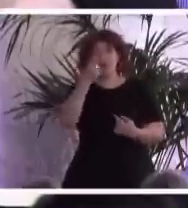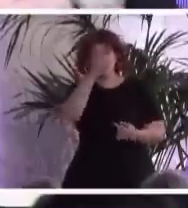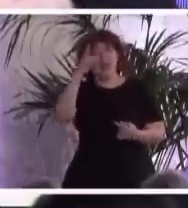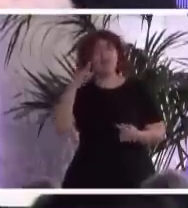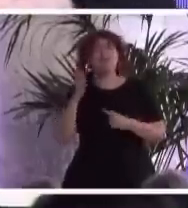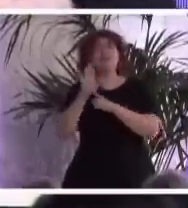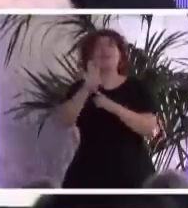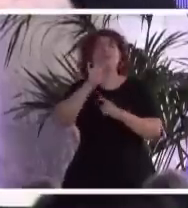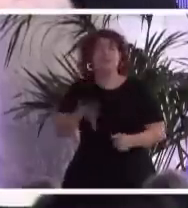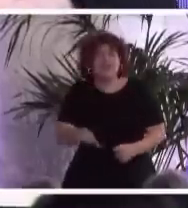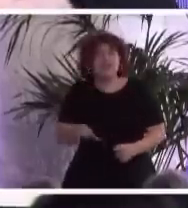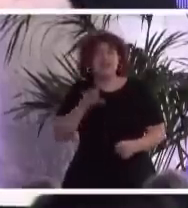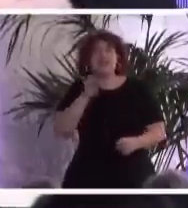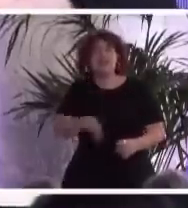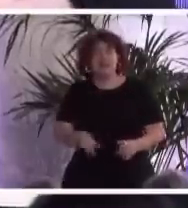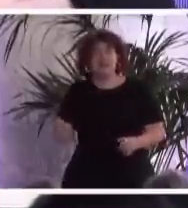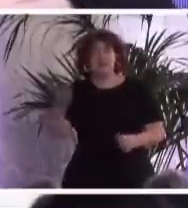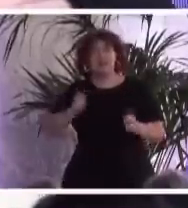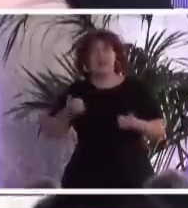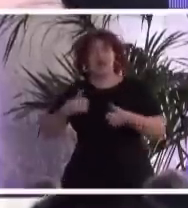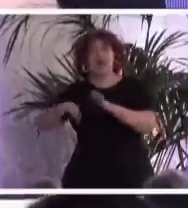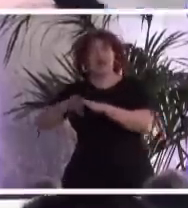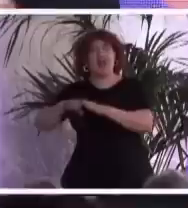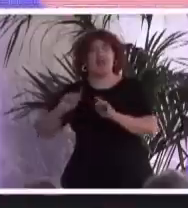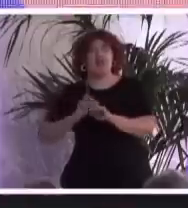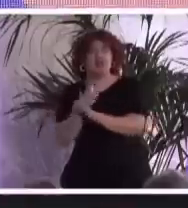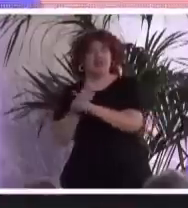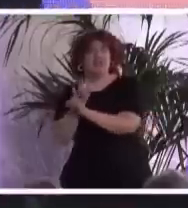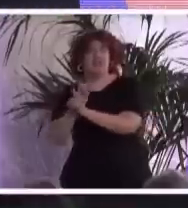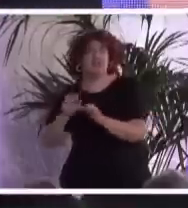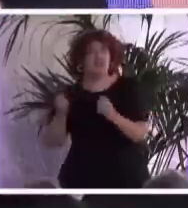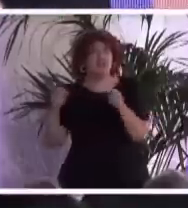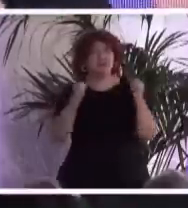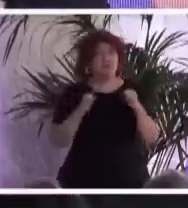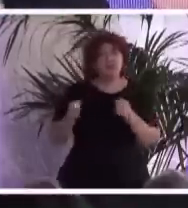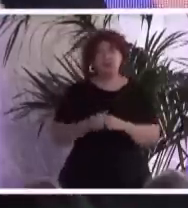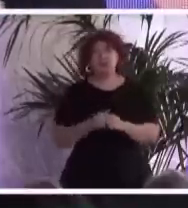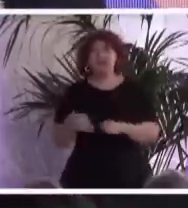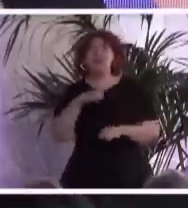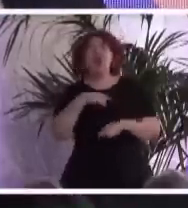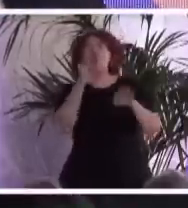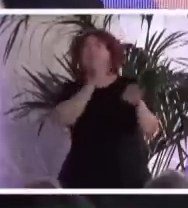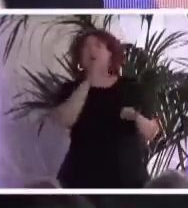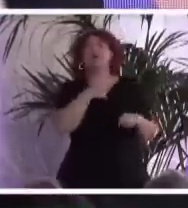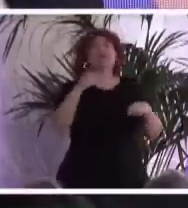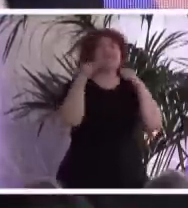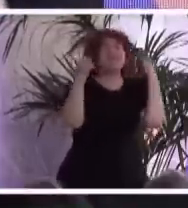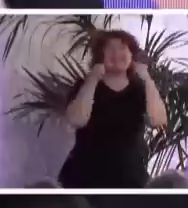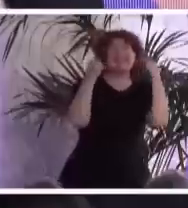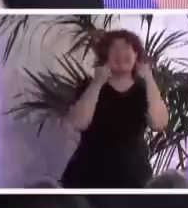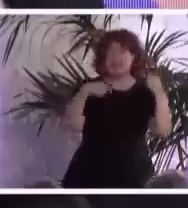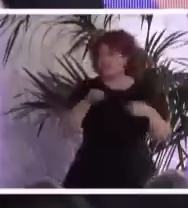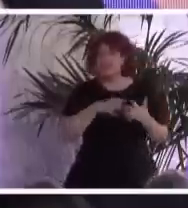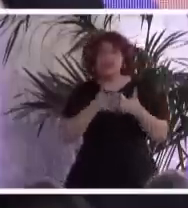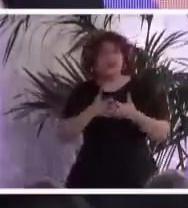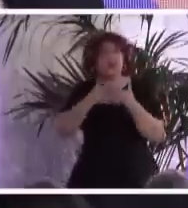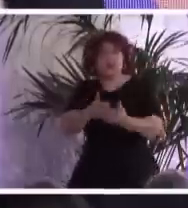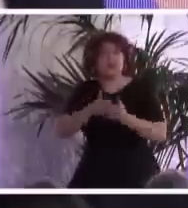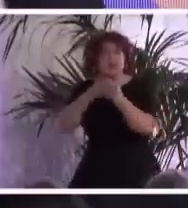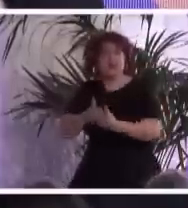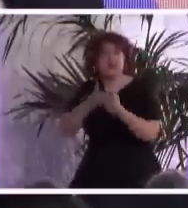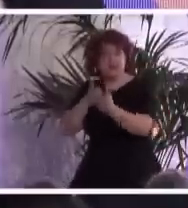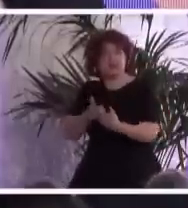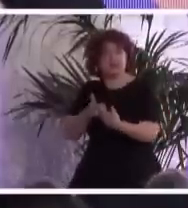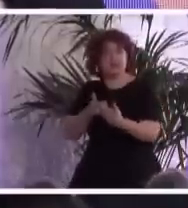Madrid Quién ha enseñado que el gobierno no es un lugar Para repartir sonrisas sino que es un terreno de combate cuando gobiernas con un partido